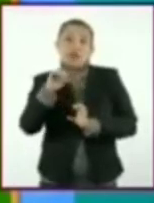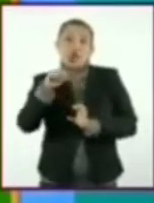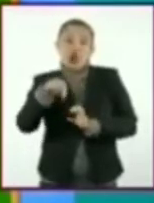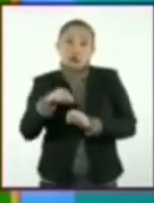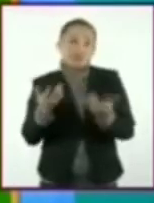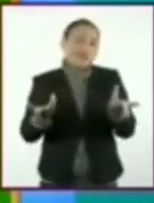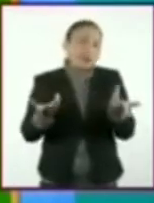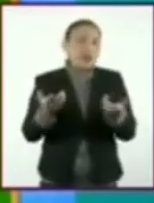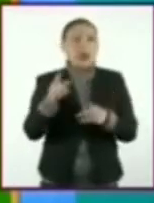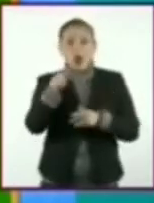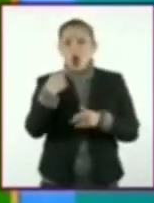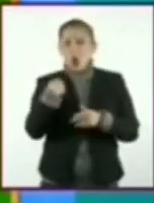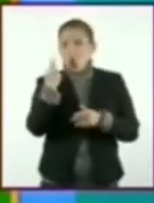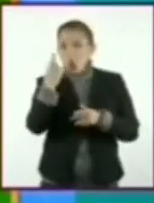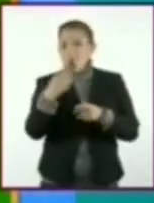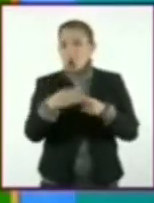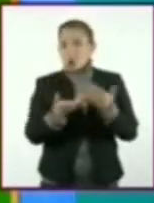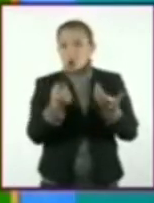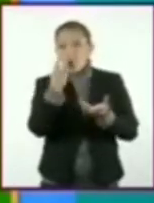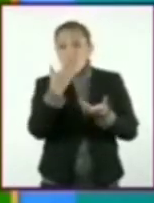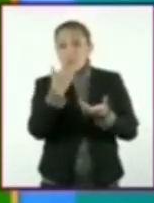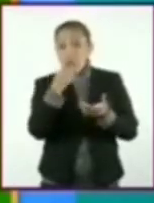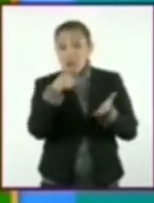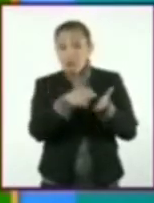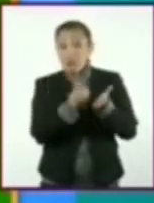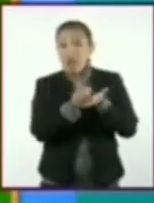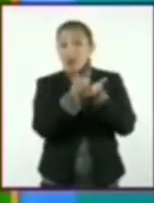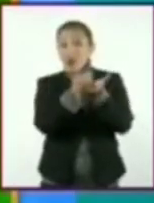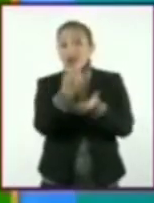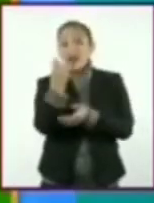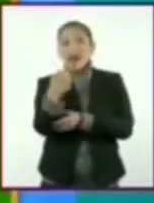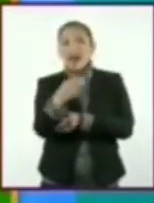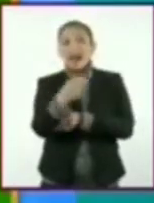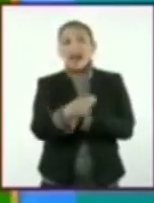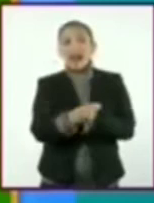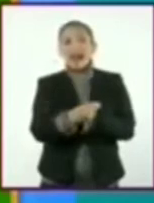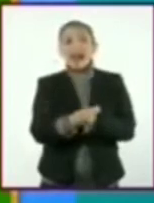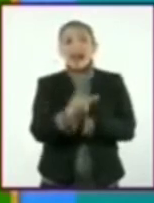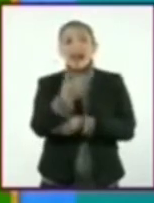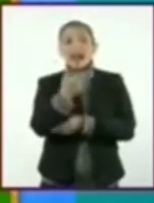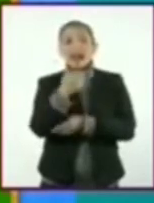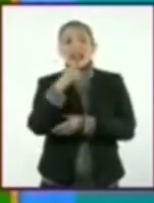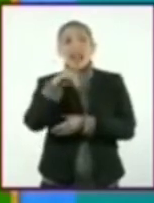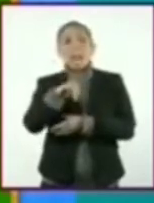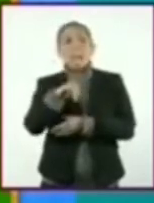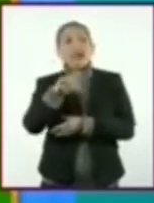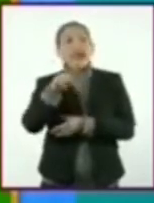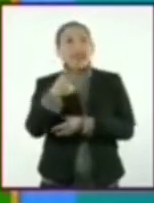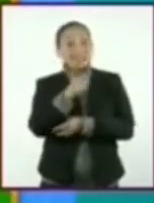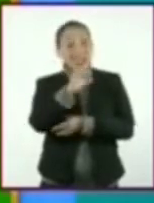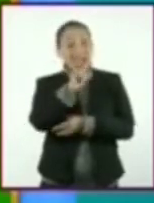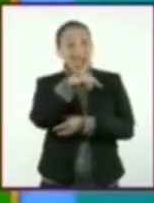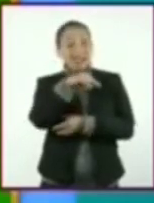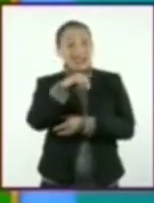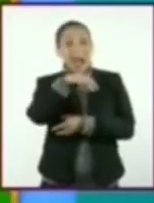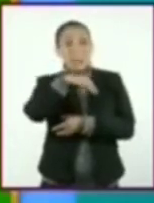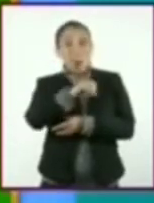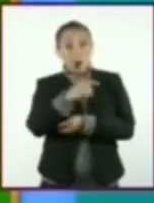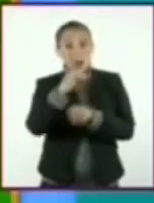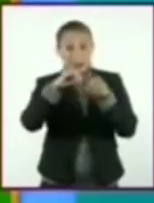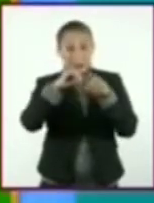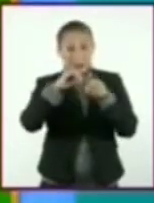de adicciones. Tengo un ingrediente que está buenísimo, que se llama hemp, que es la semilla del cáñamo